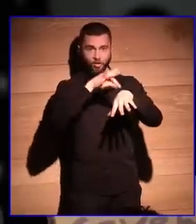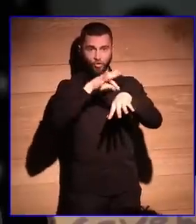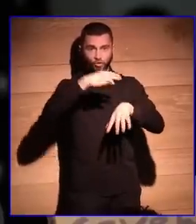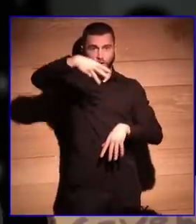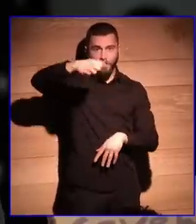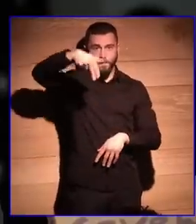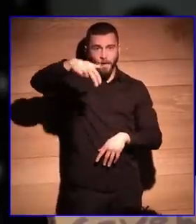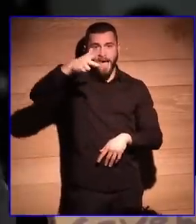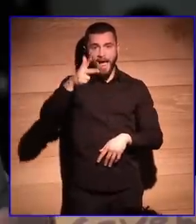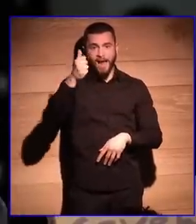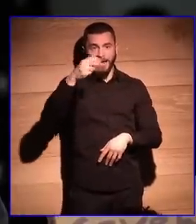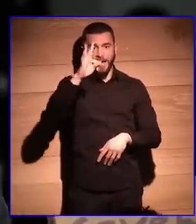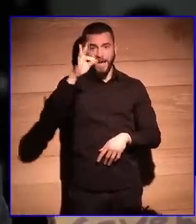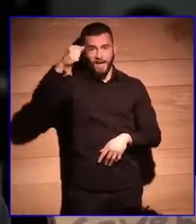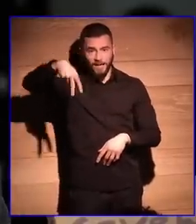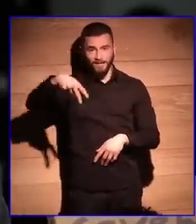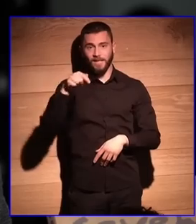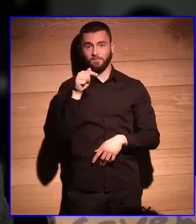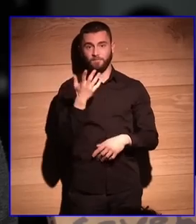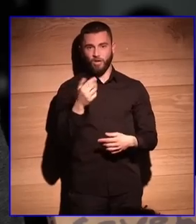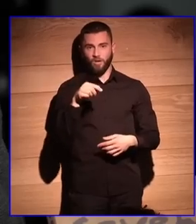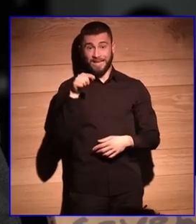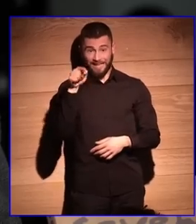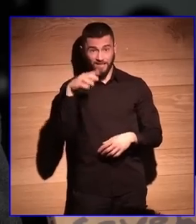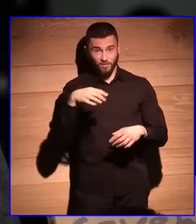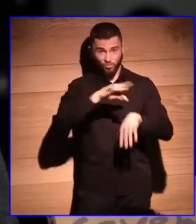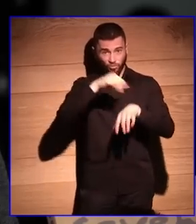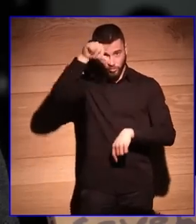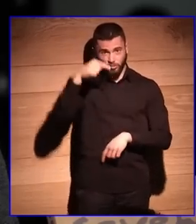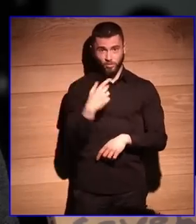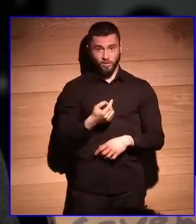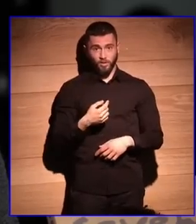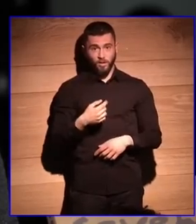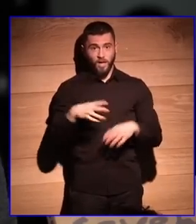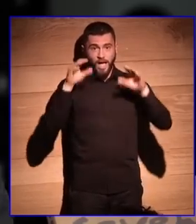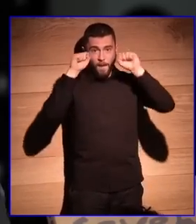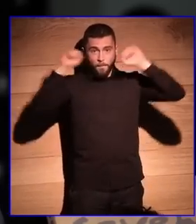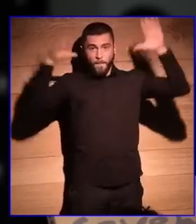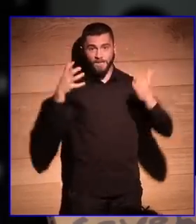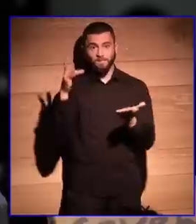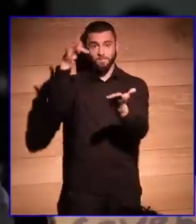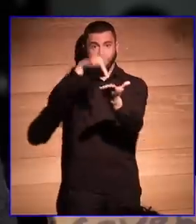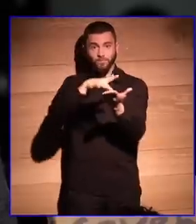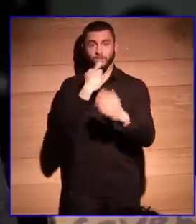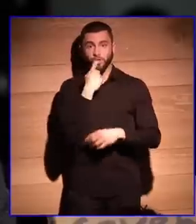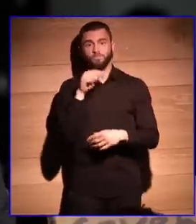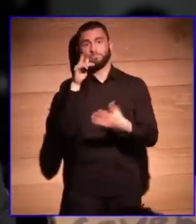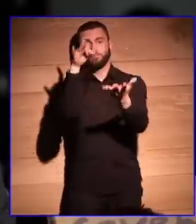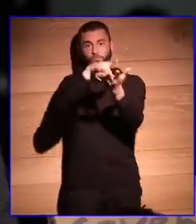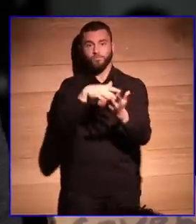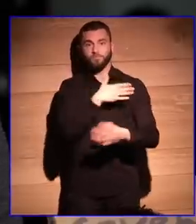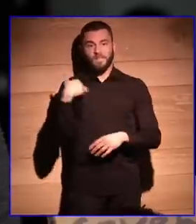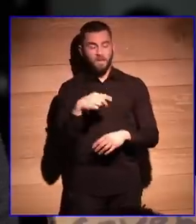solo que el Dr. Manhattan tiene tal desapego por los hombres que directamente lo que hace es irse a Marte y no querer saber de ellos. En fin, volviendo a